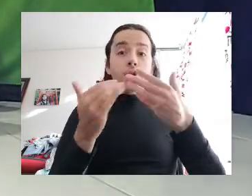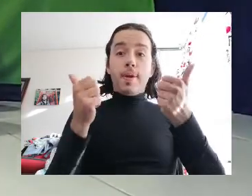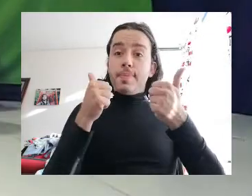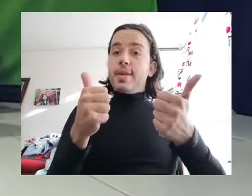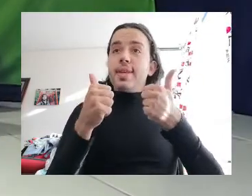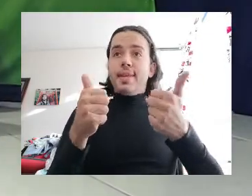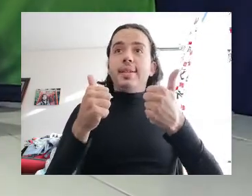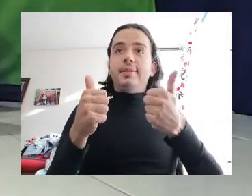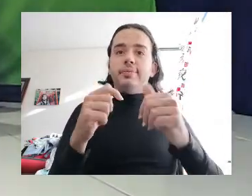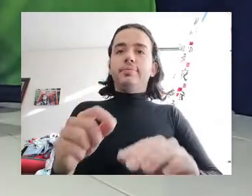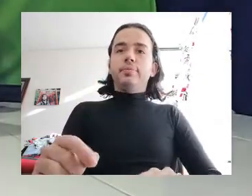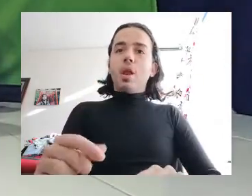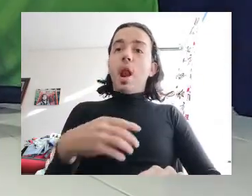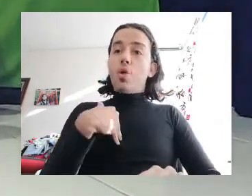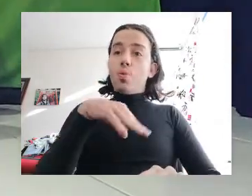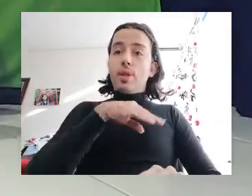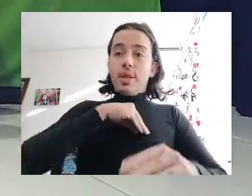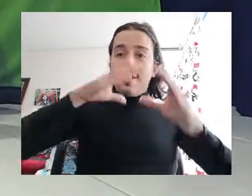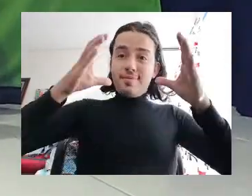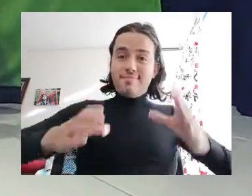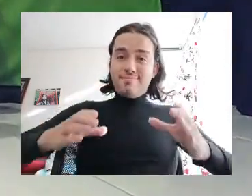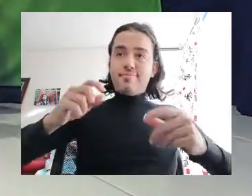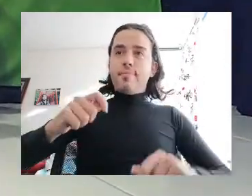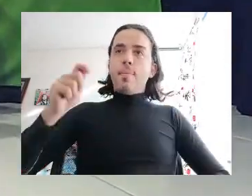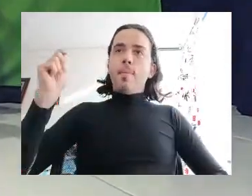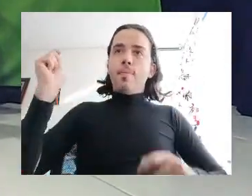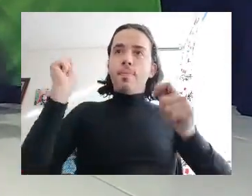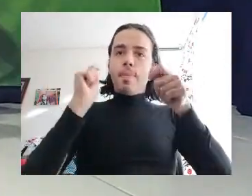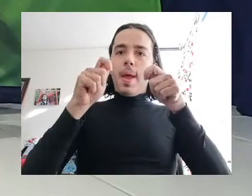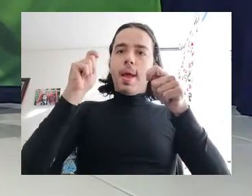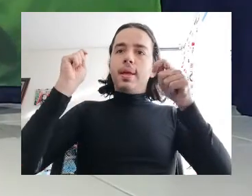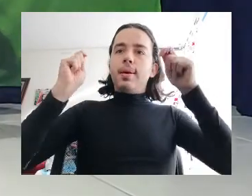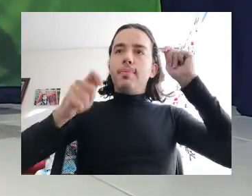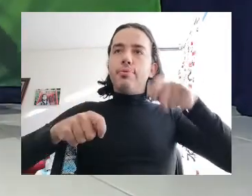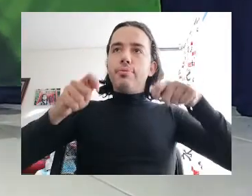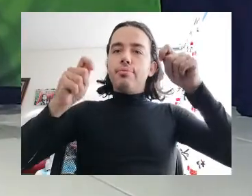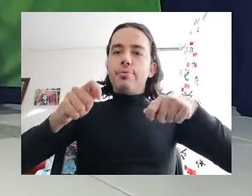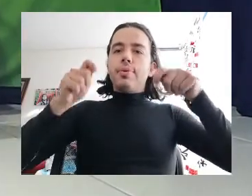pum, pum, ta. Muy bien, con nuestro tambor sería.